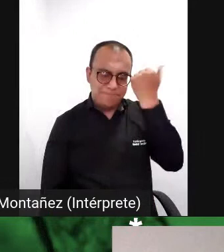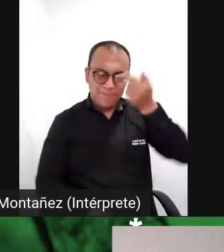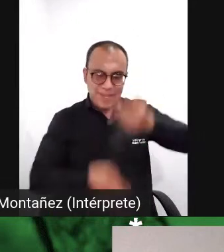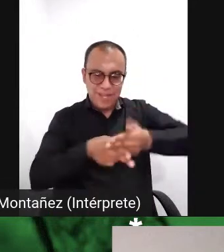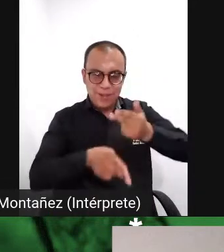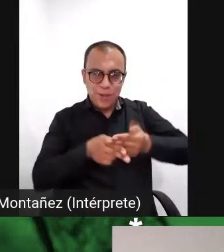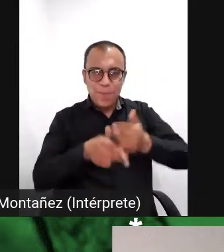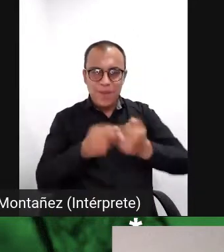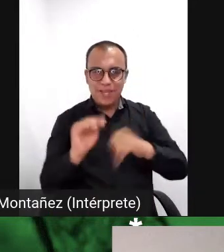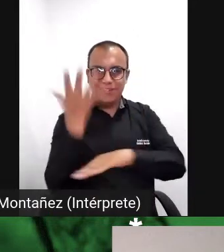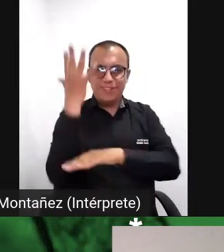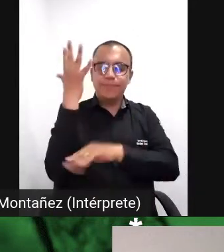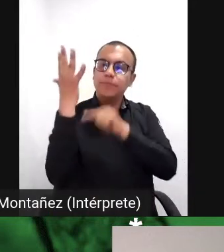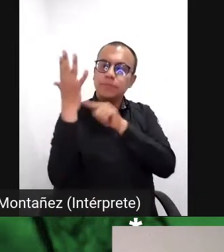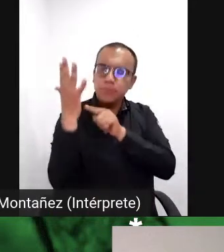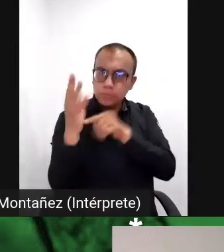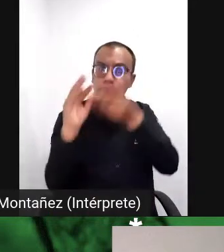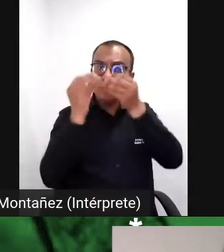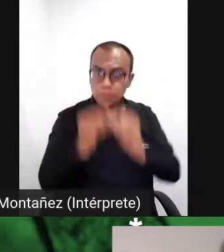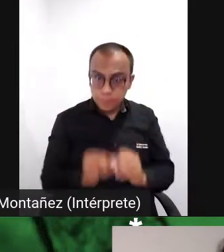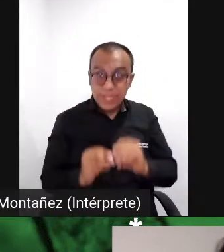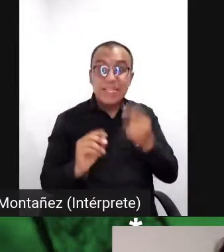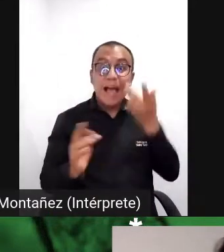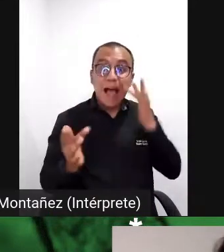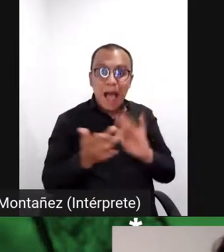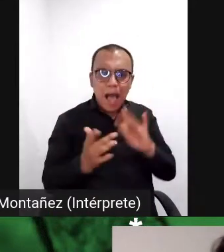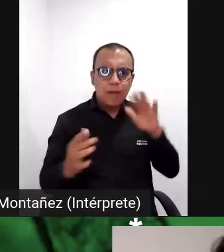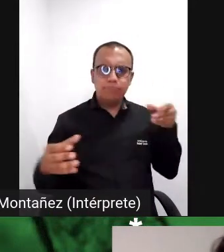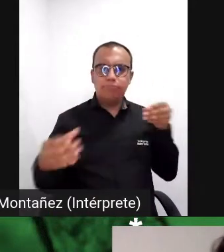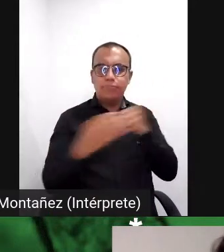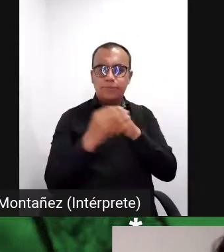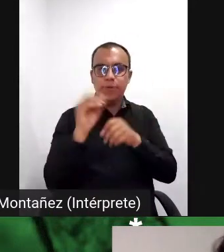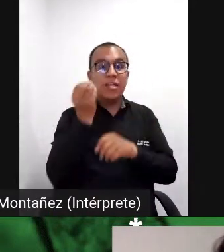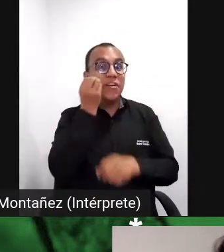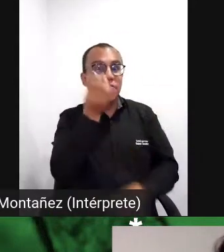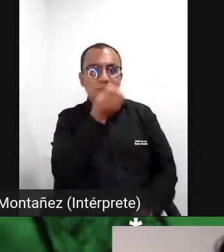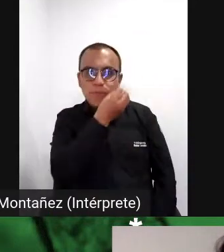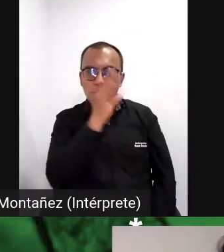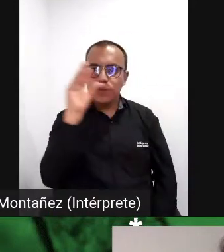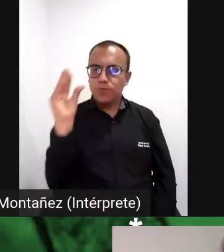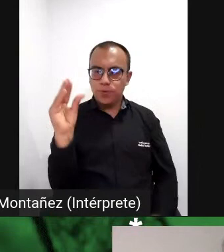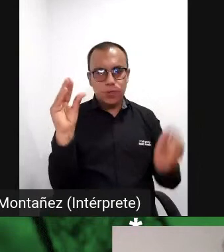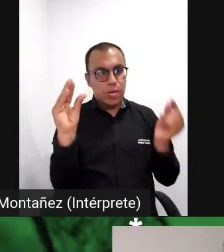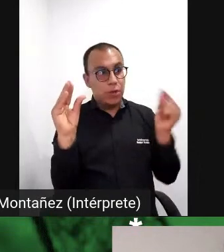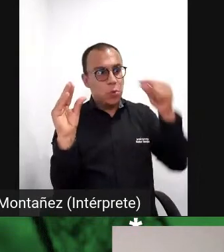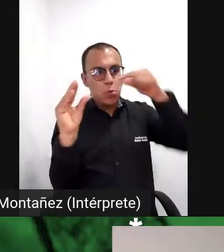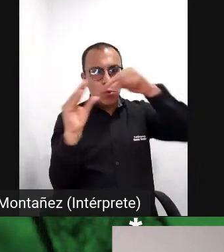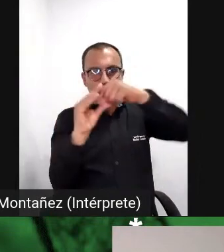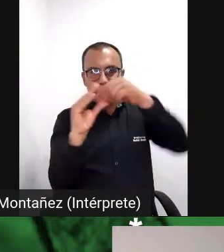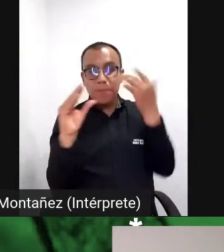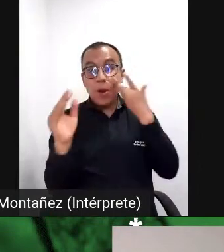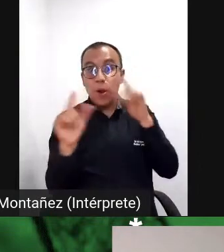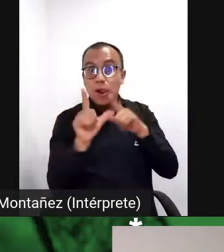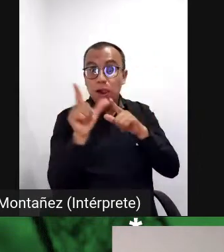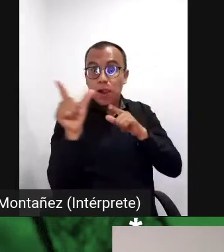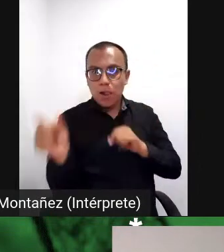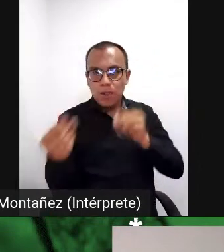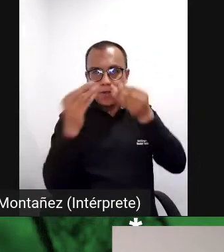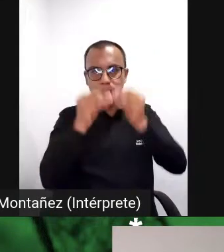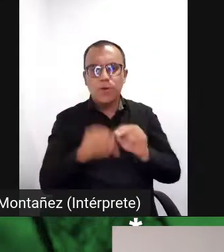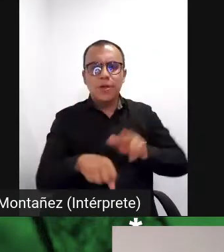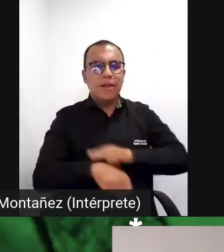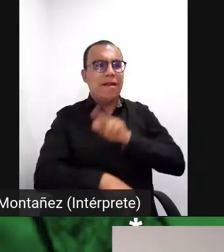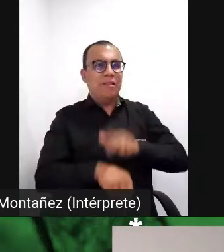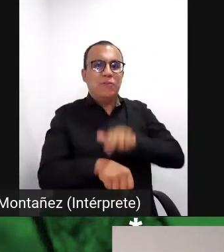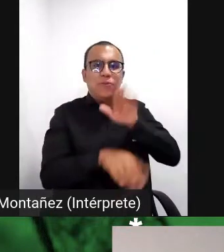planta, pero ese pico está diseñado para esa flor o para ese grupo de flores, y eso es muy sorprendente porque la naturaleza ha